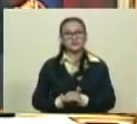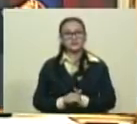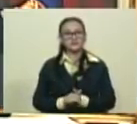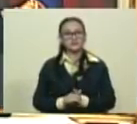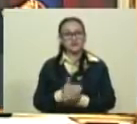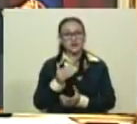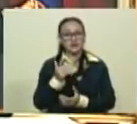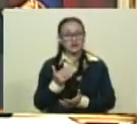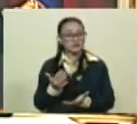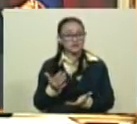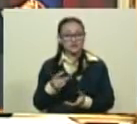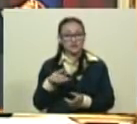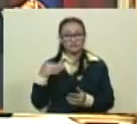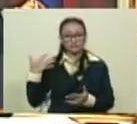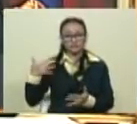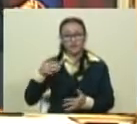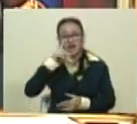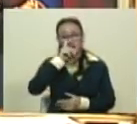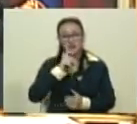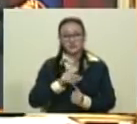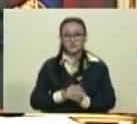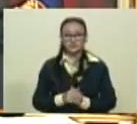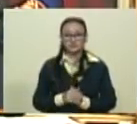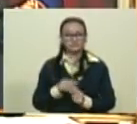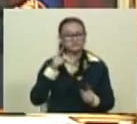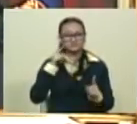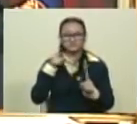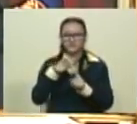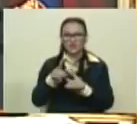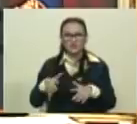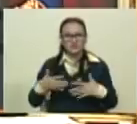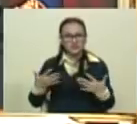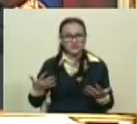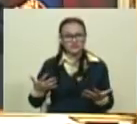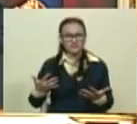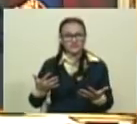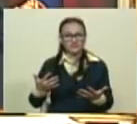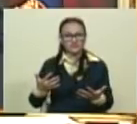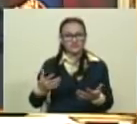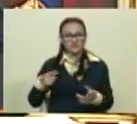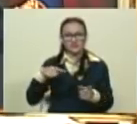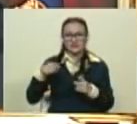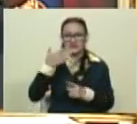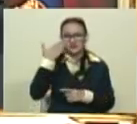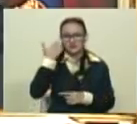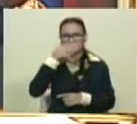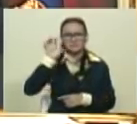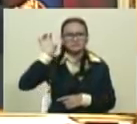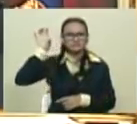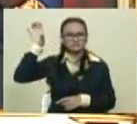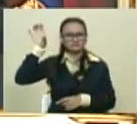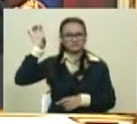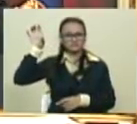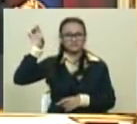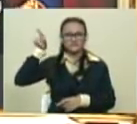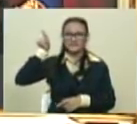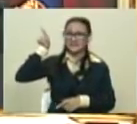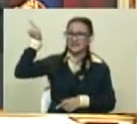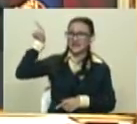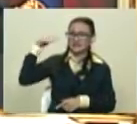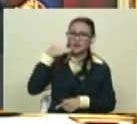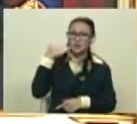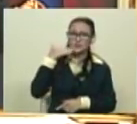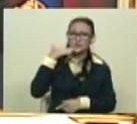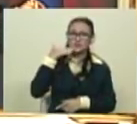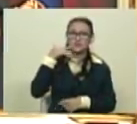casi obsesiva durante años. El objetivo de las élites imperialistas de los Estados Unidos de